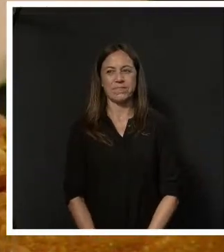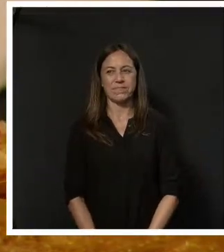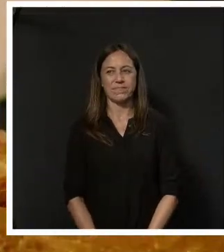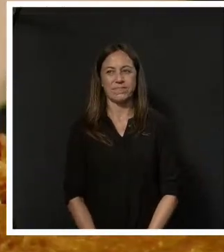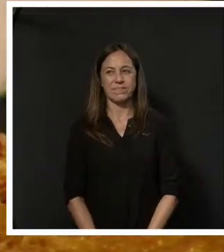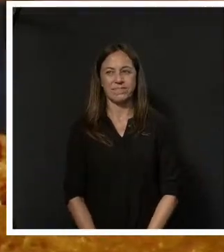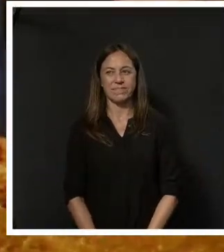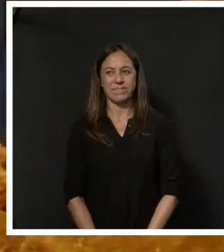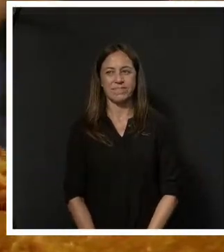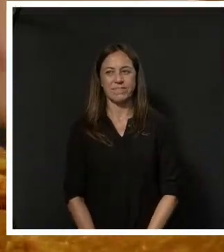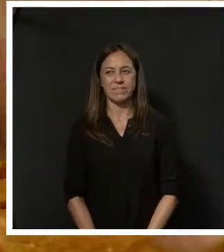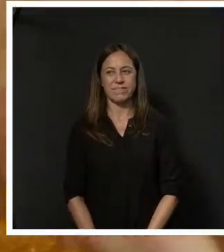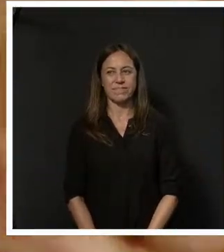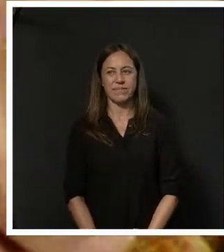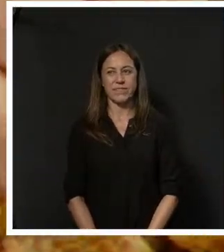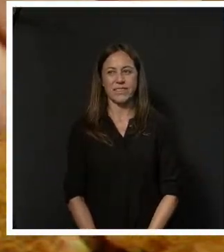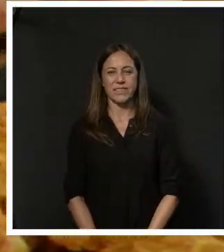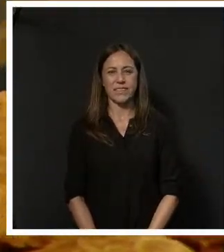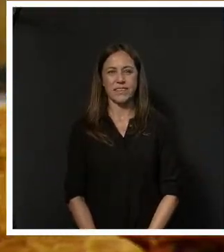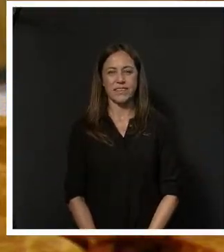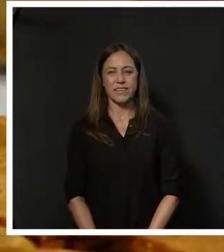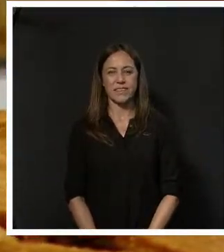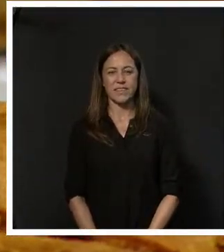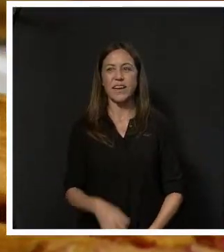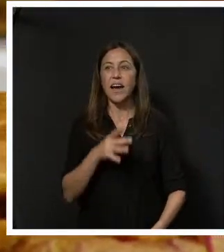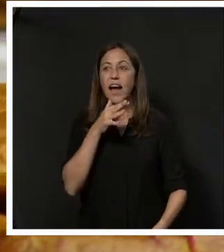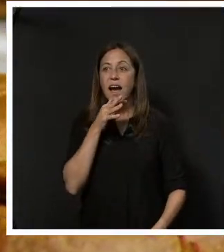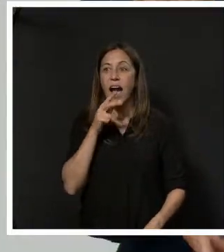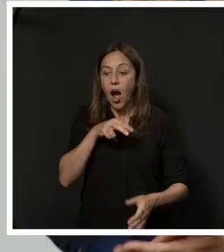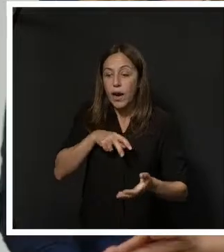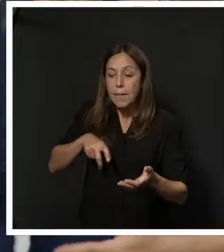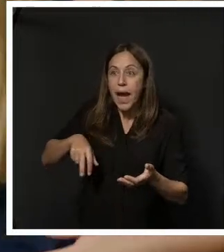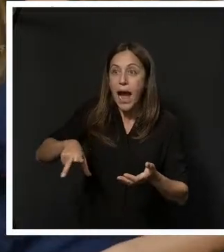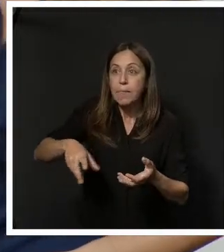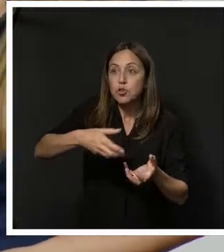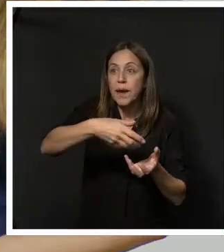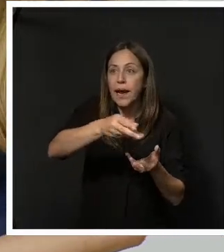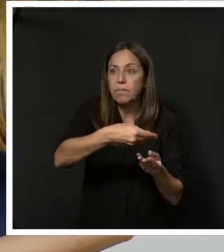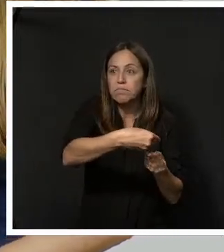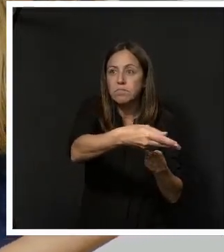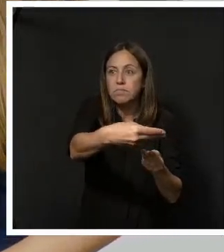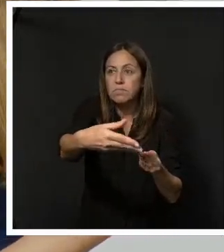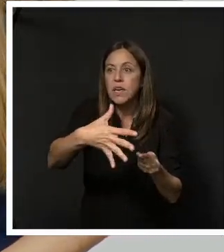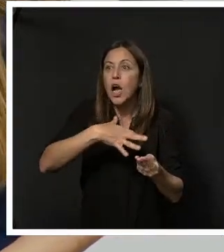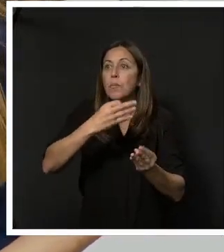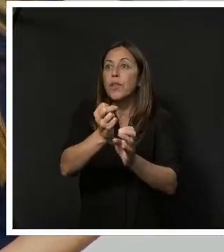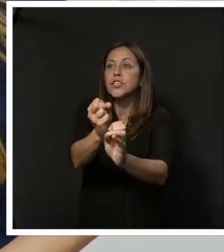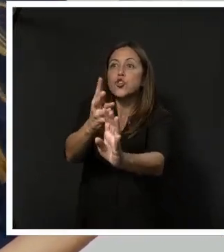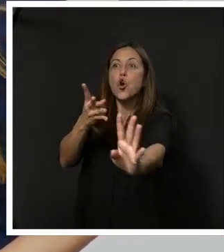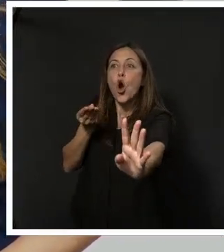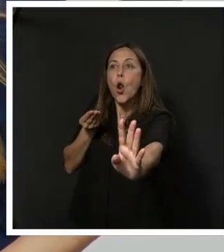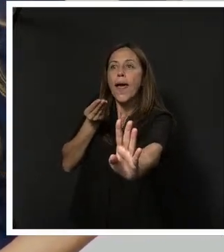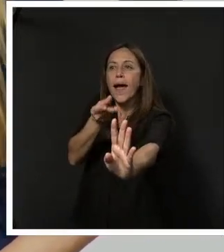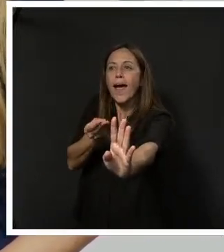y repartiendo un poco podéis ir desfilando eh